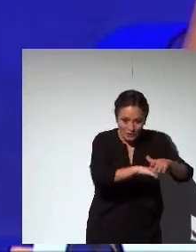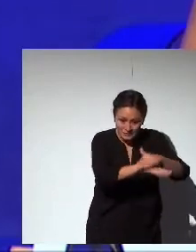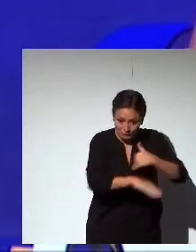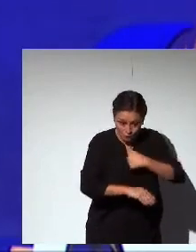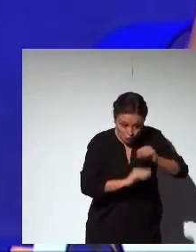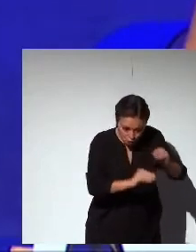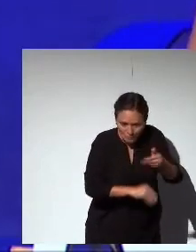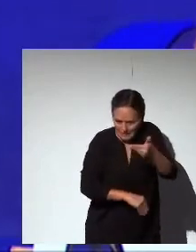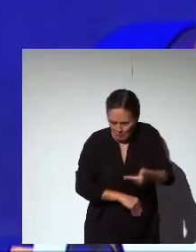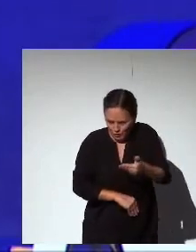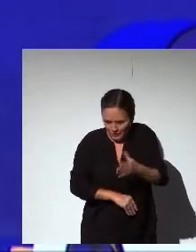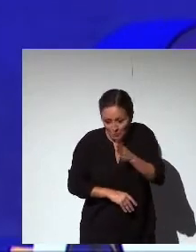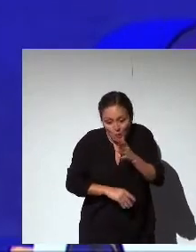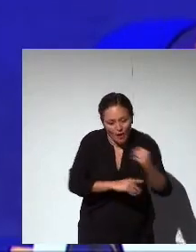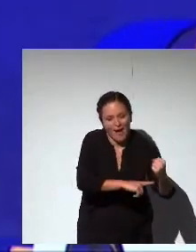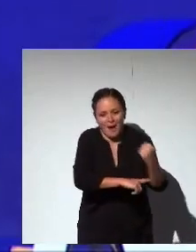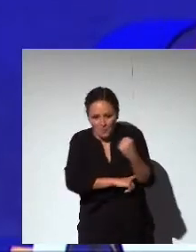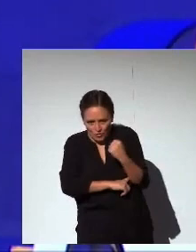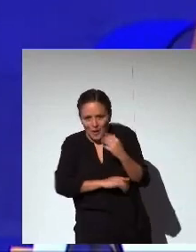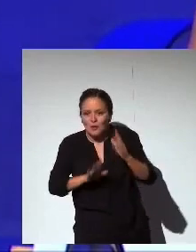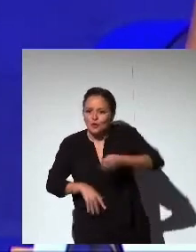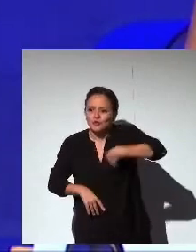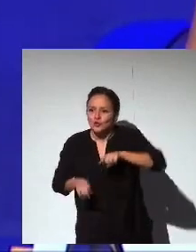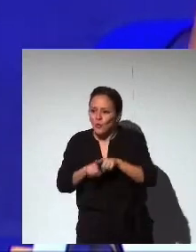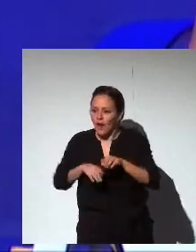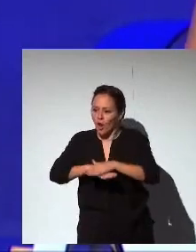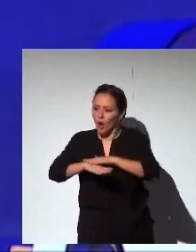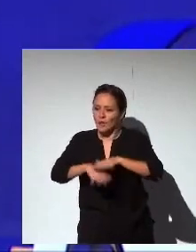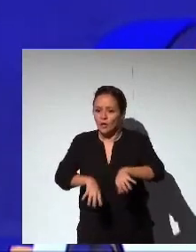podemos permitir ninguno, ni ninguna de las que estamos aquí, es